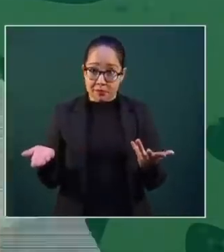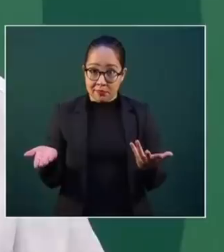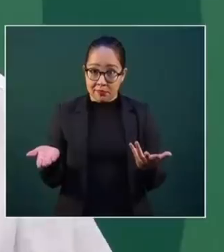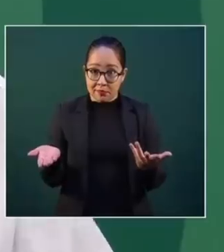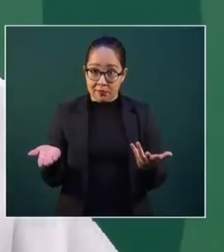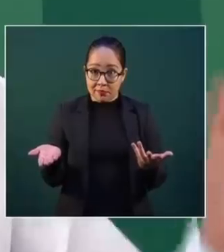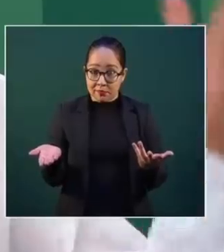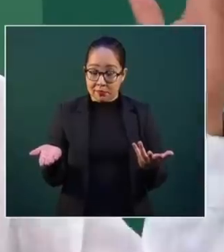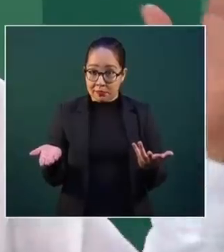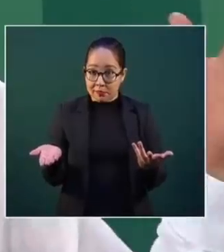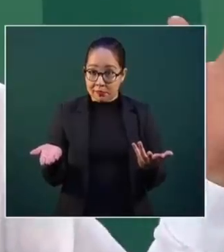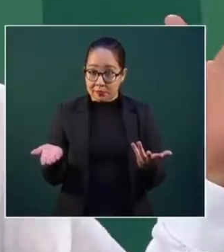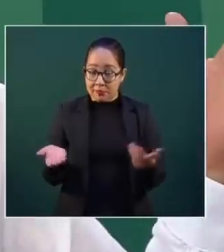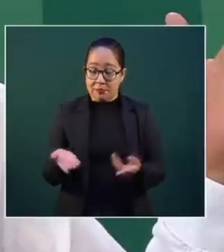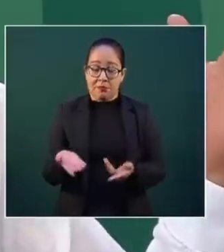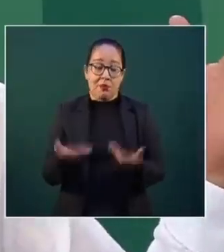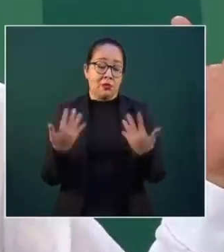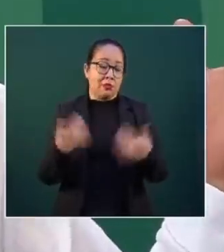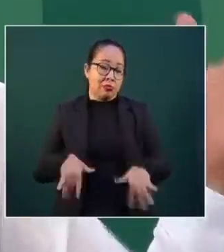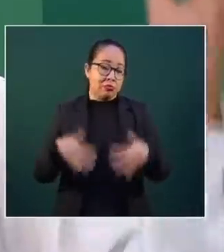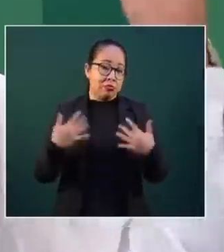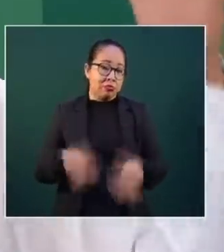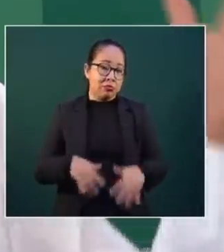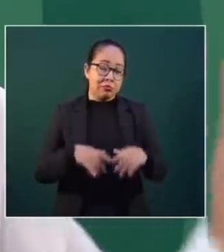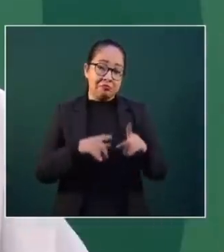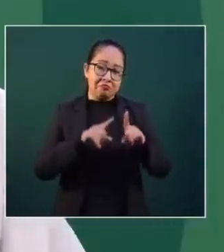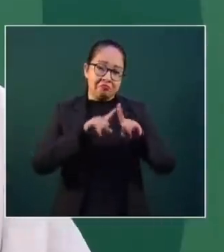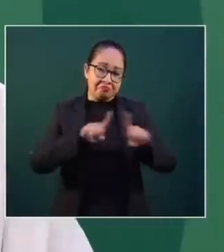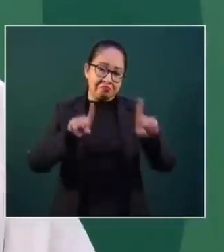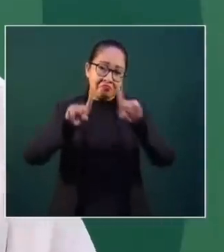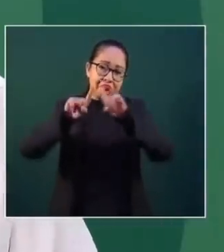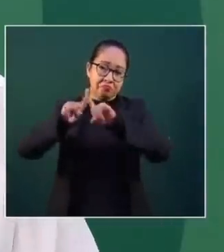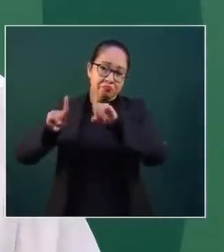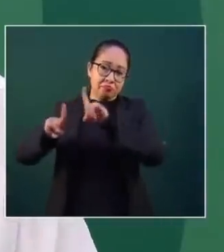y muchas otras cosas